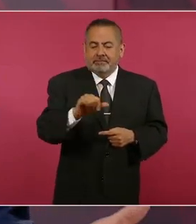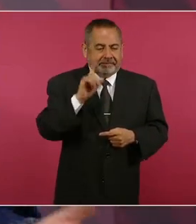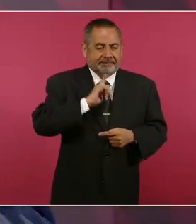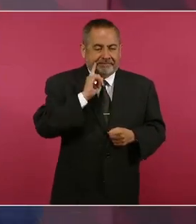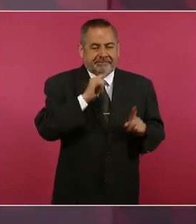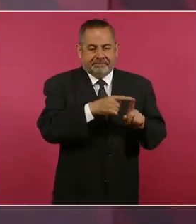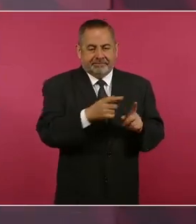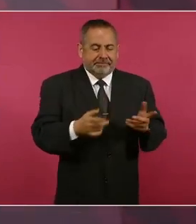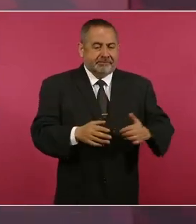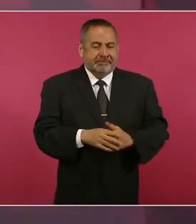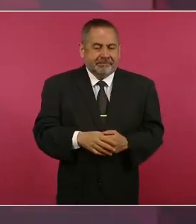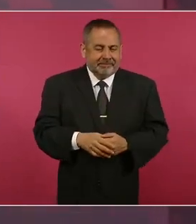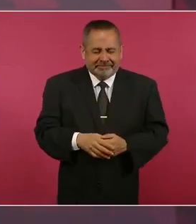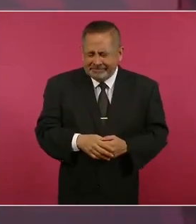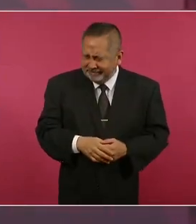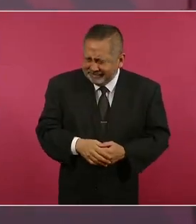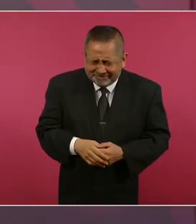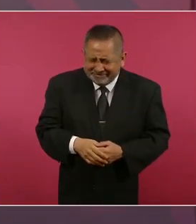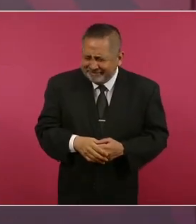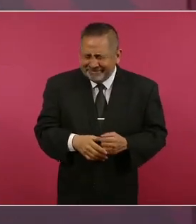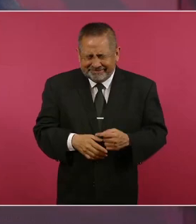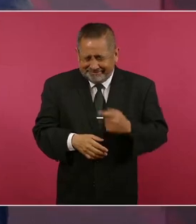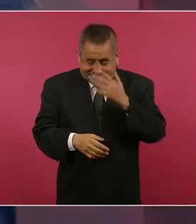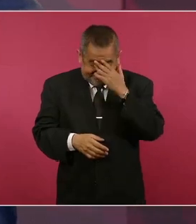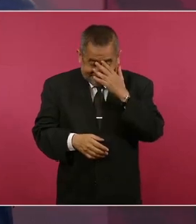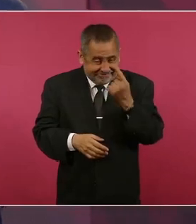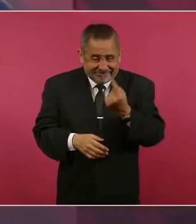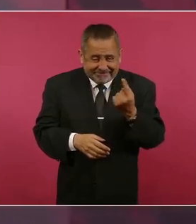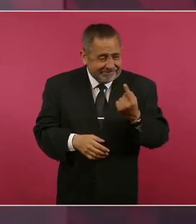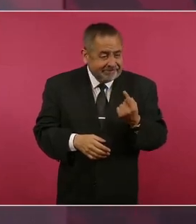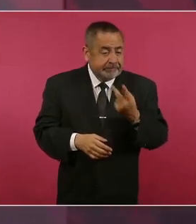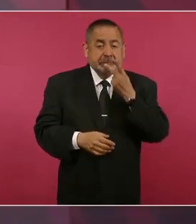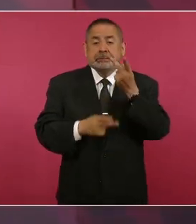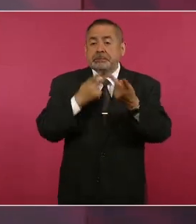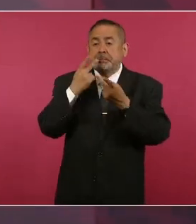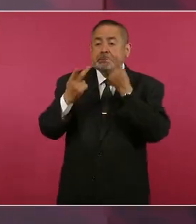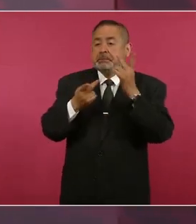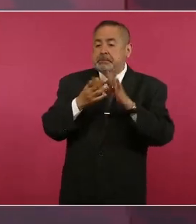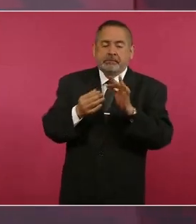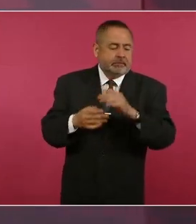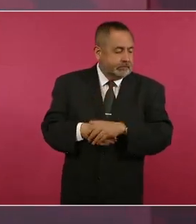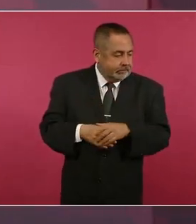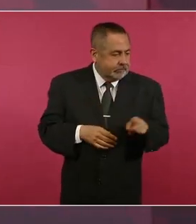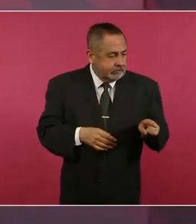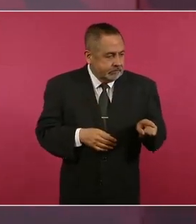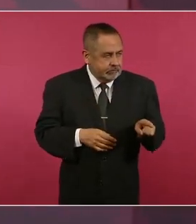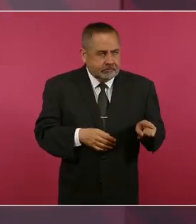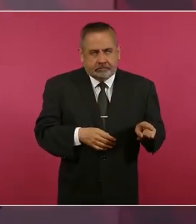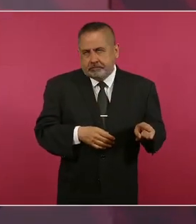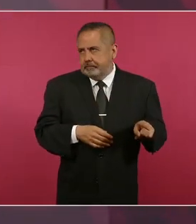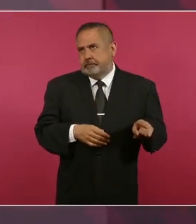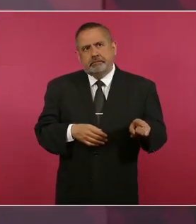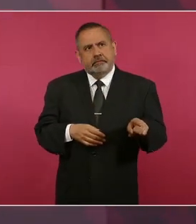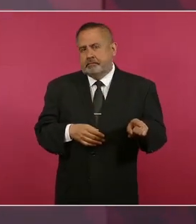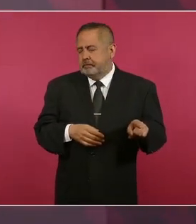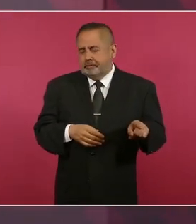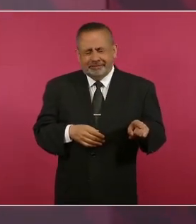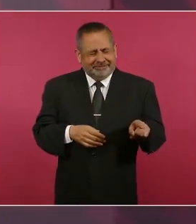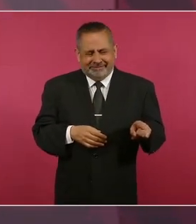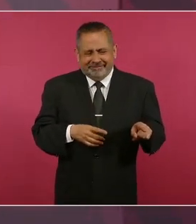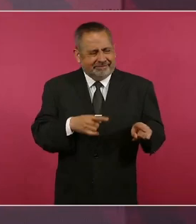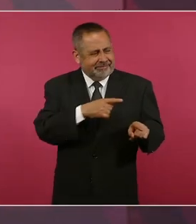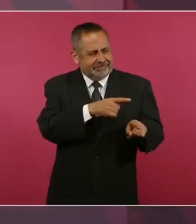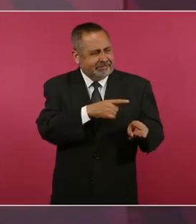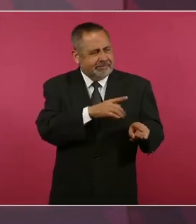que hace un comentario de lo más racista